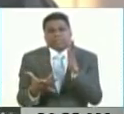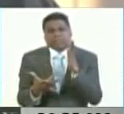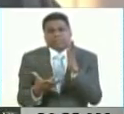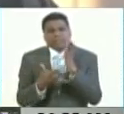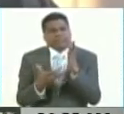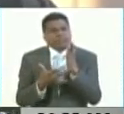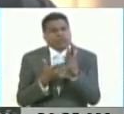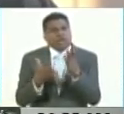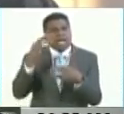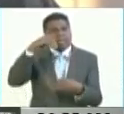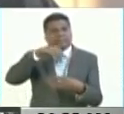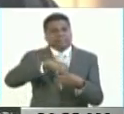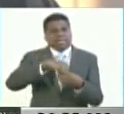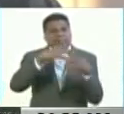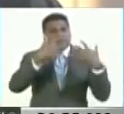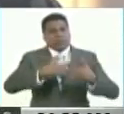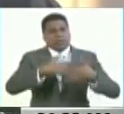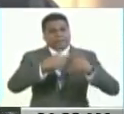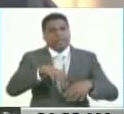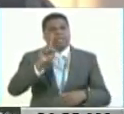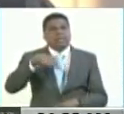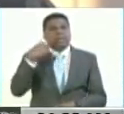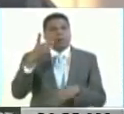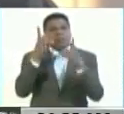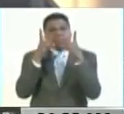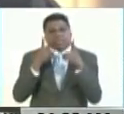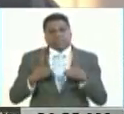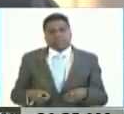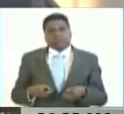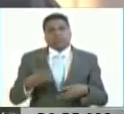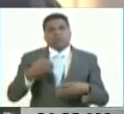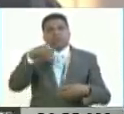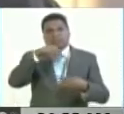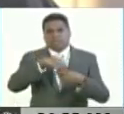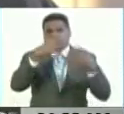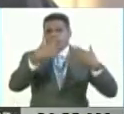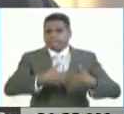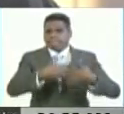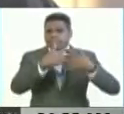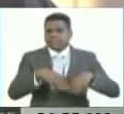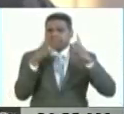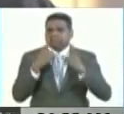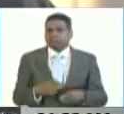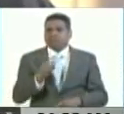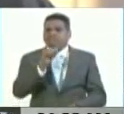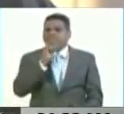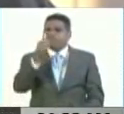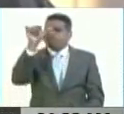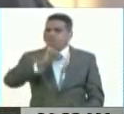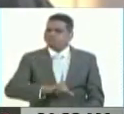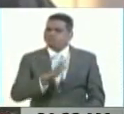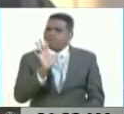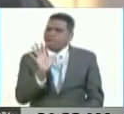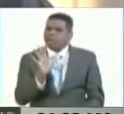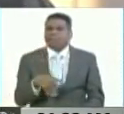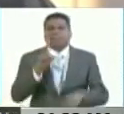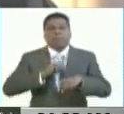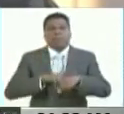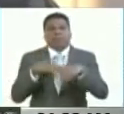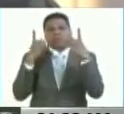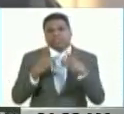Credit Card, pero hubo una mala toma de decisiones internas dentro de la empresa, ¿Qué pasa? Que al momento de tomar ese tipo